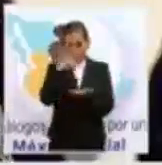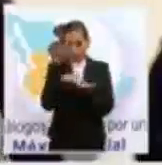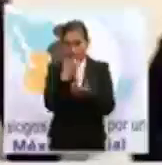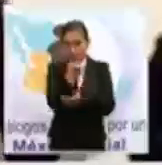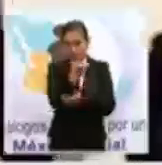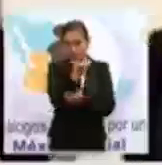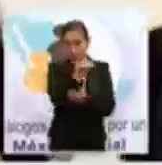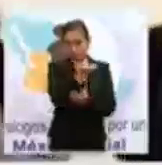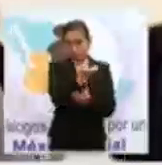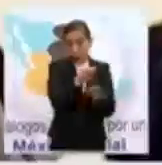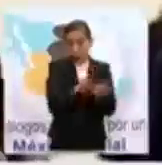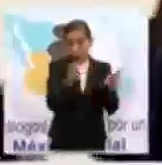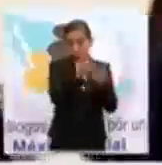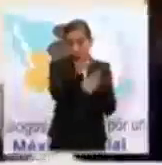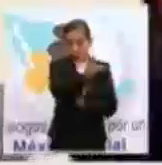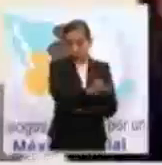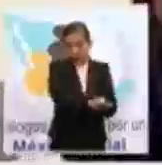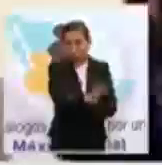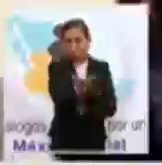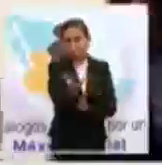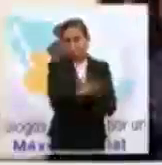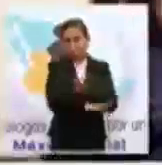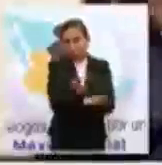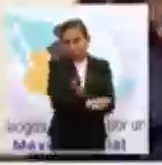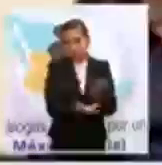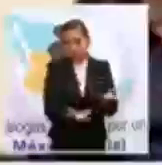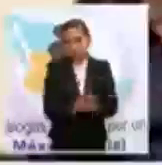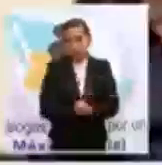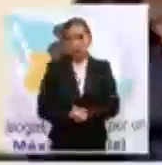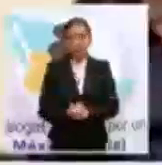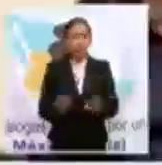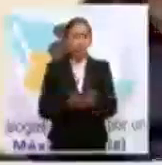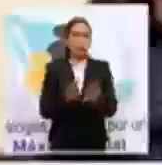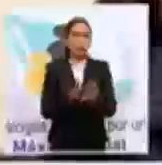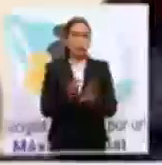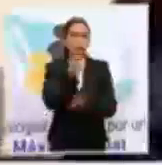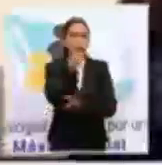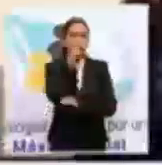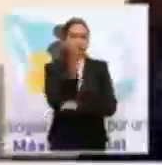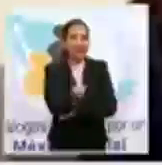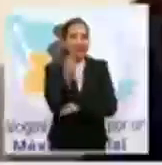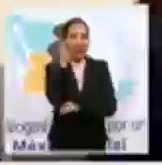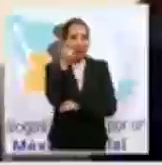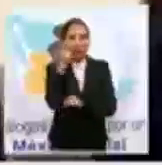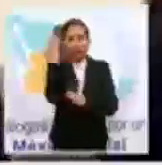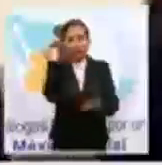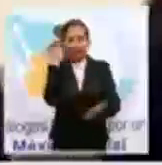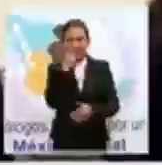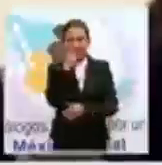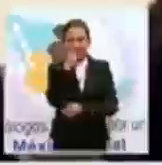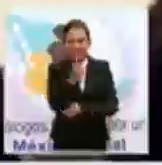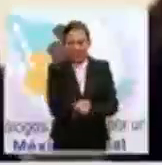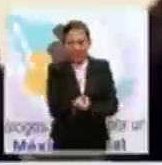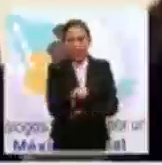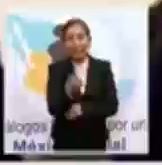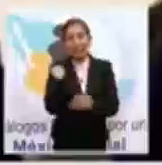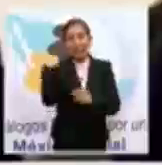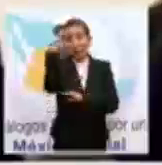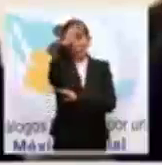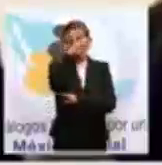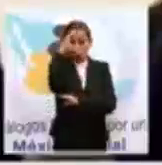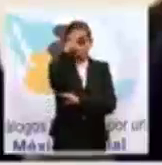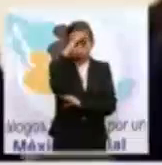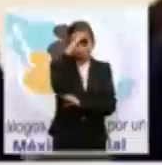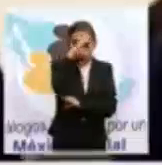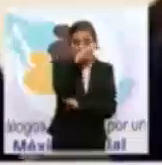una parte muy importante y fundamental. Y como señalaba en una de las intervenciones, la cultura